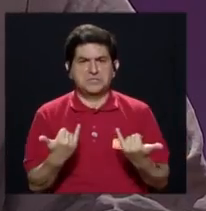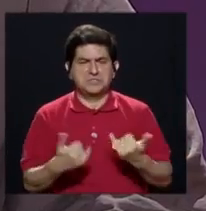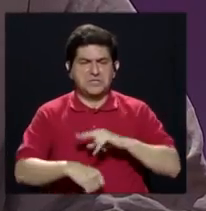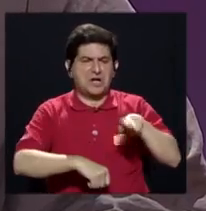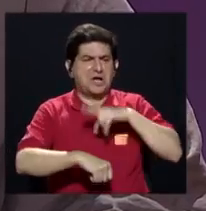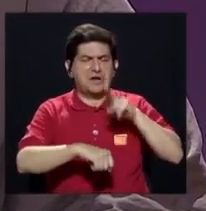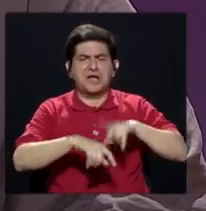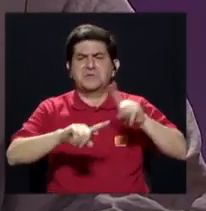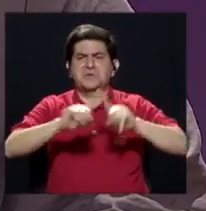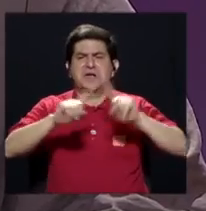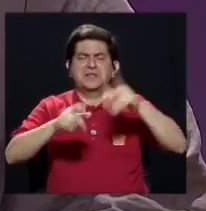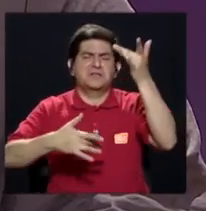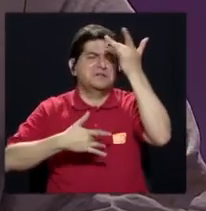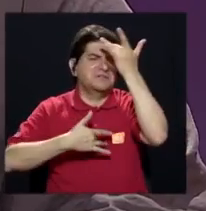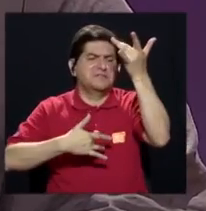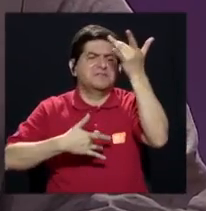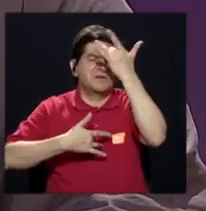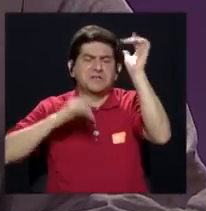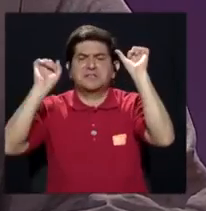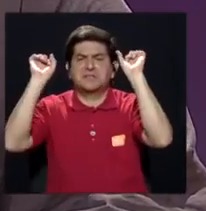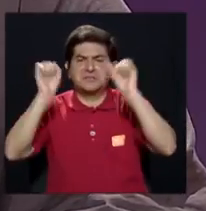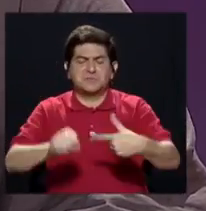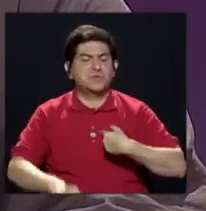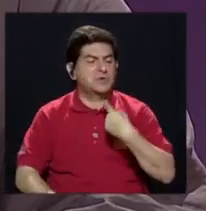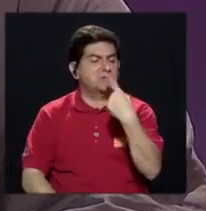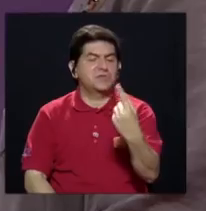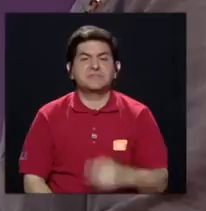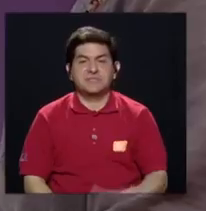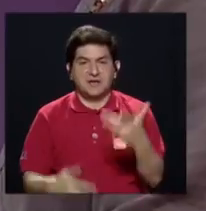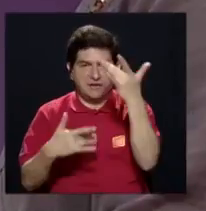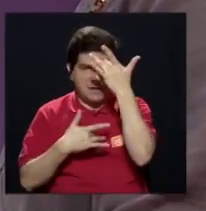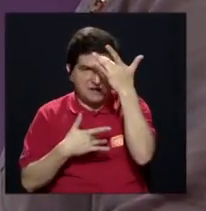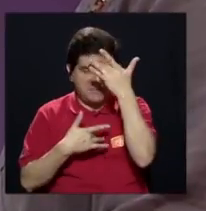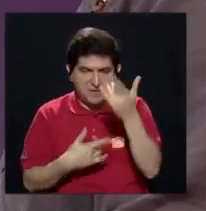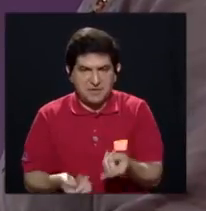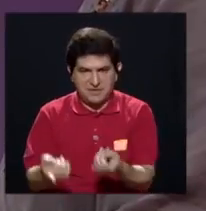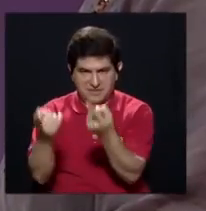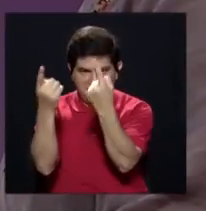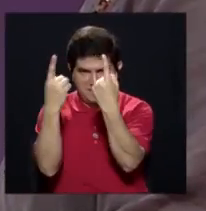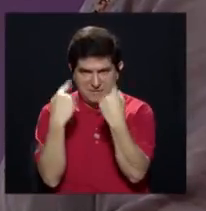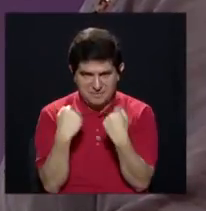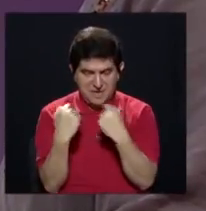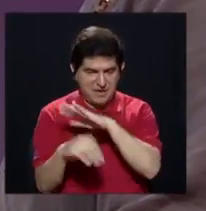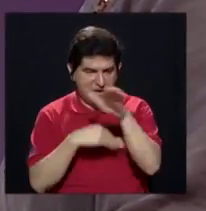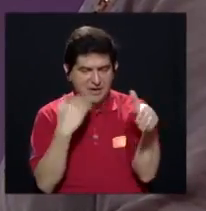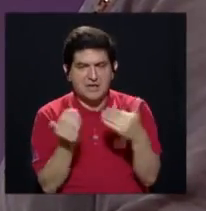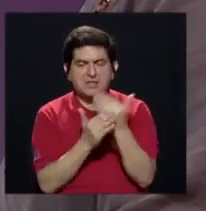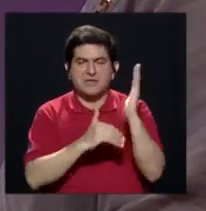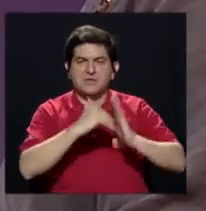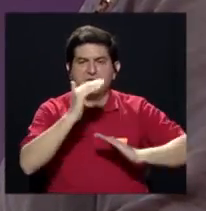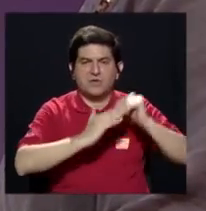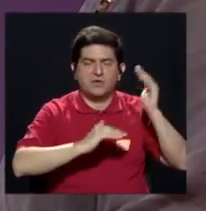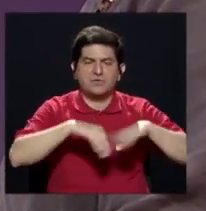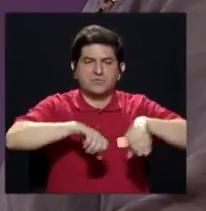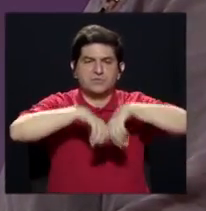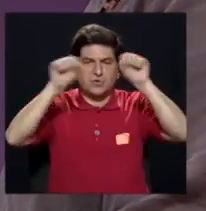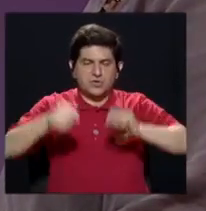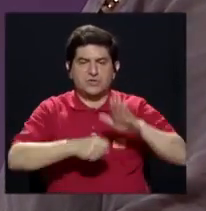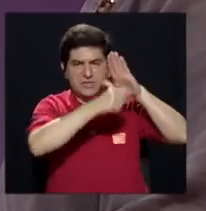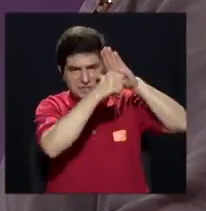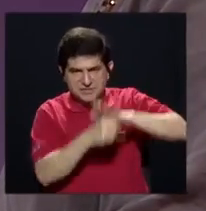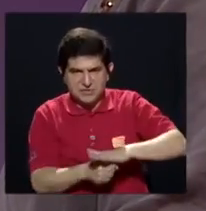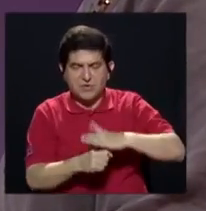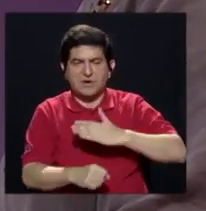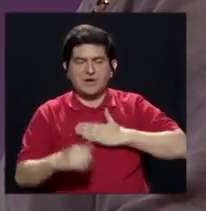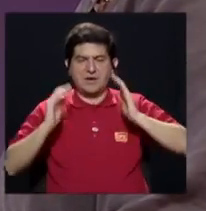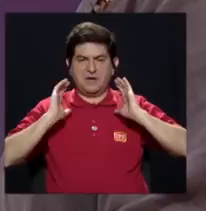cantidad de enfermedades que puedo decir que son enfermedades provenientes Pues de toda la construcción de sistemas de opresión sobre mi